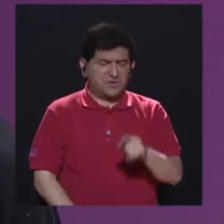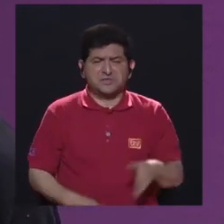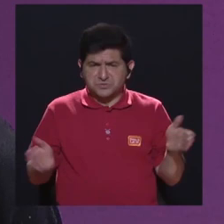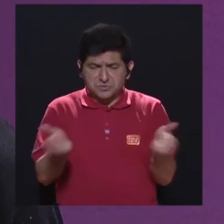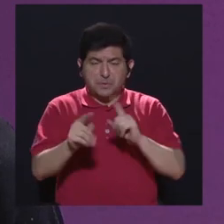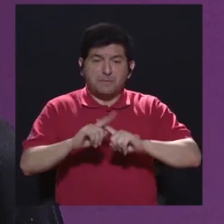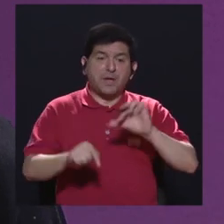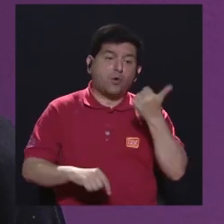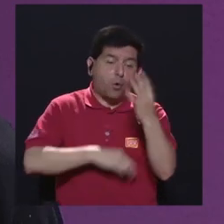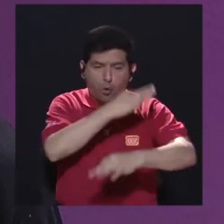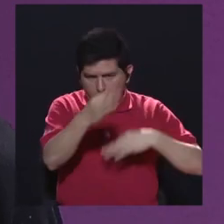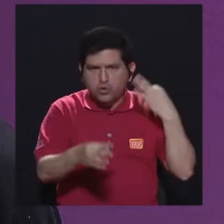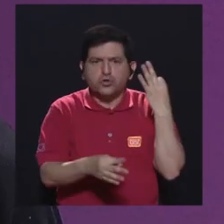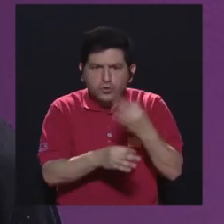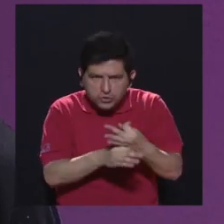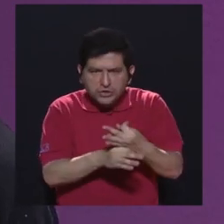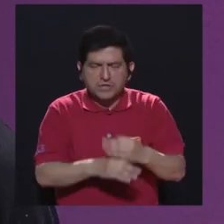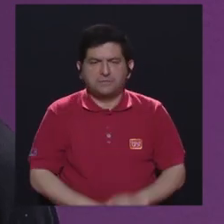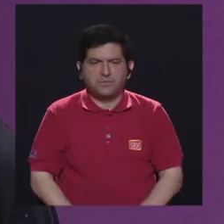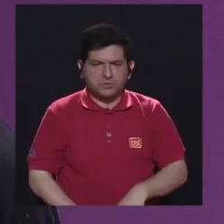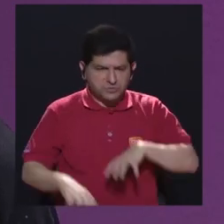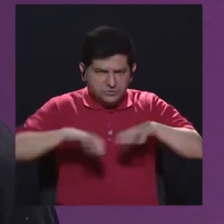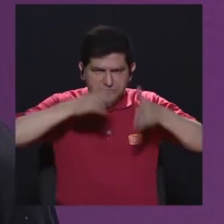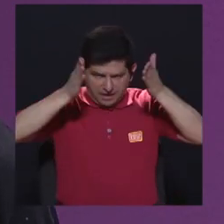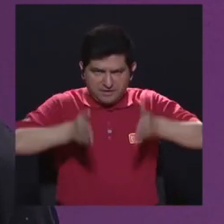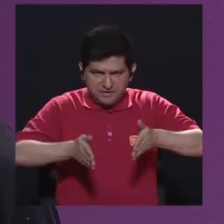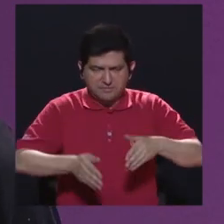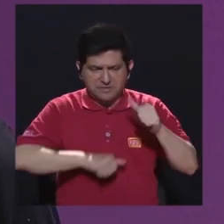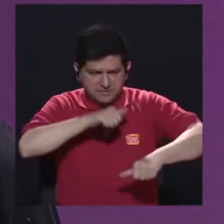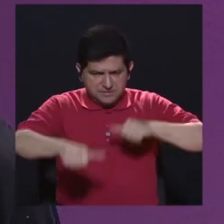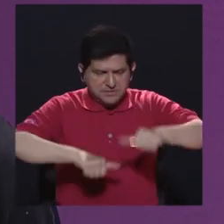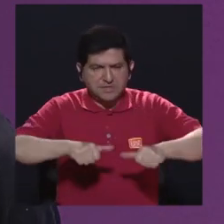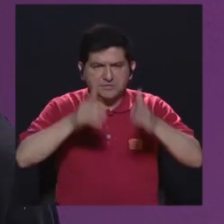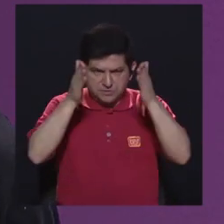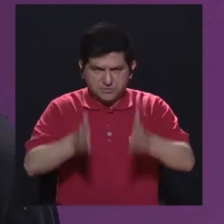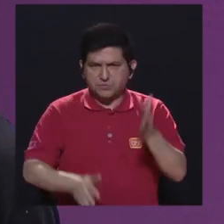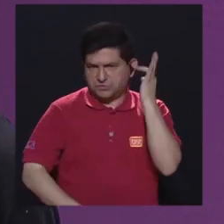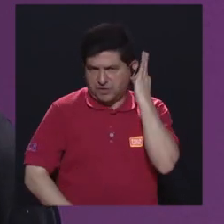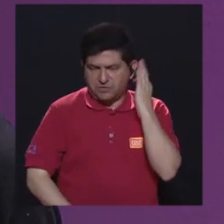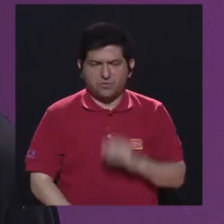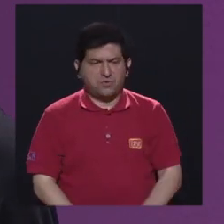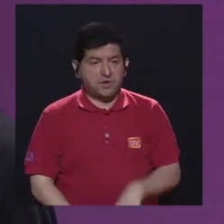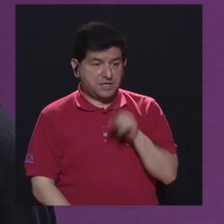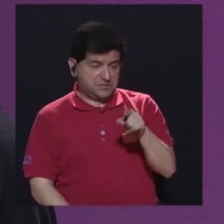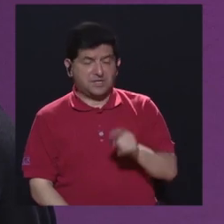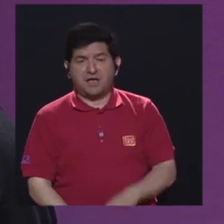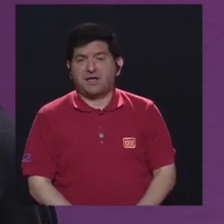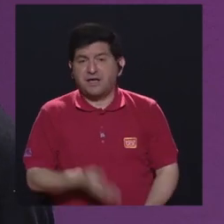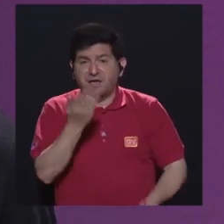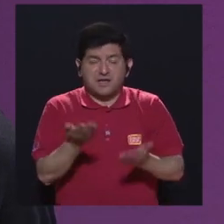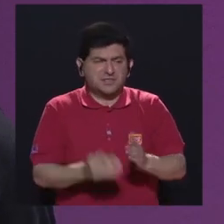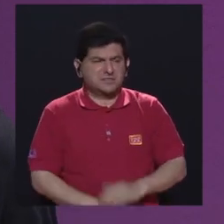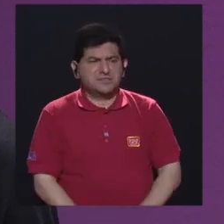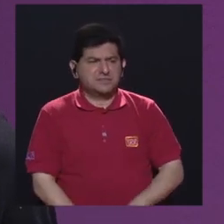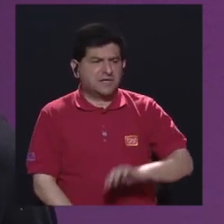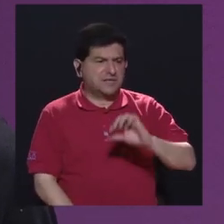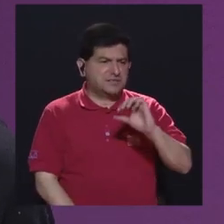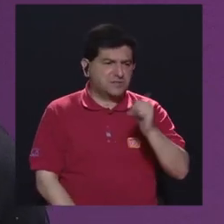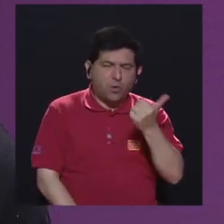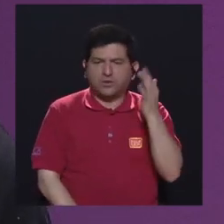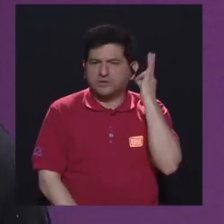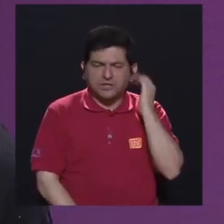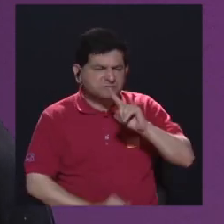otros feminismos, otras oleadas feministas que incluso han sido cuestionadas por otras feministas